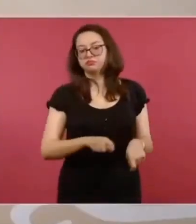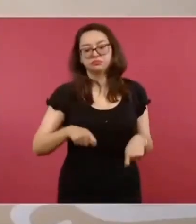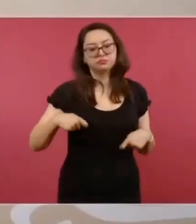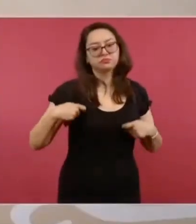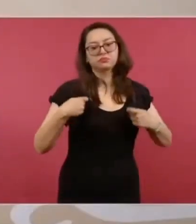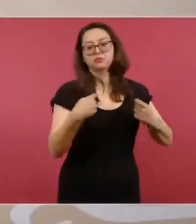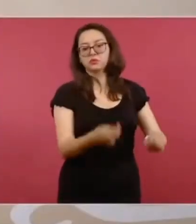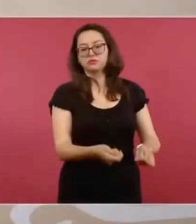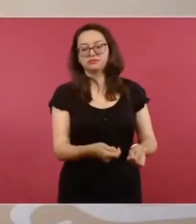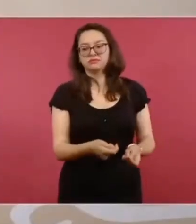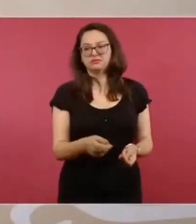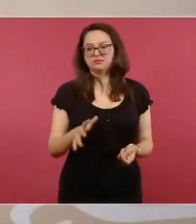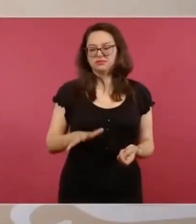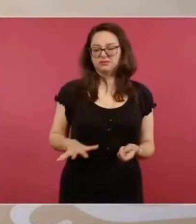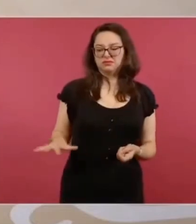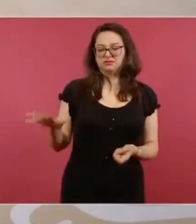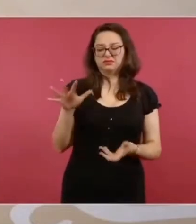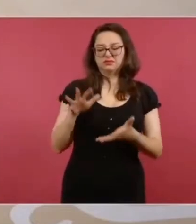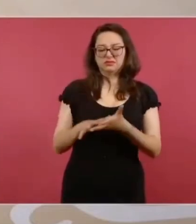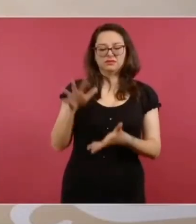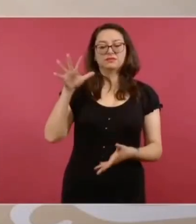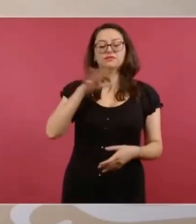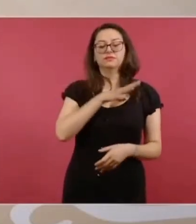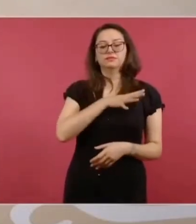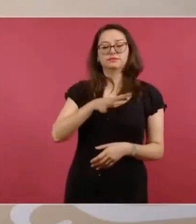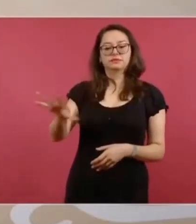y de desprecio al pueblo.